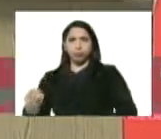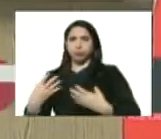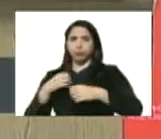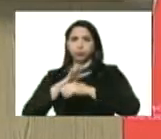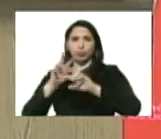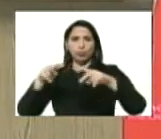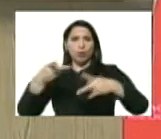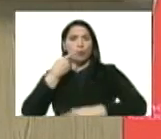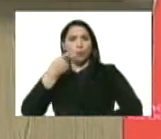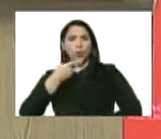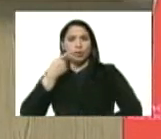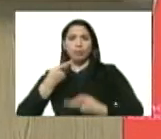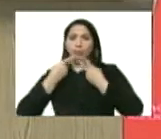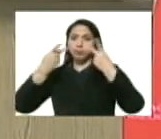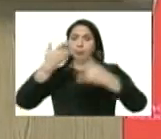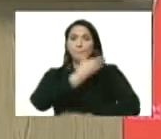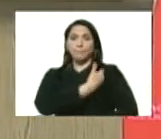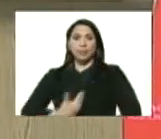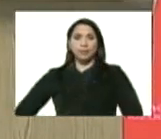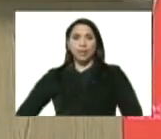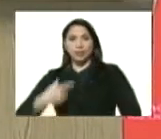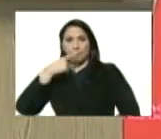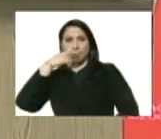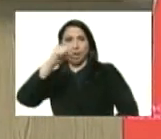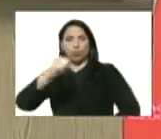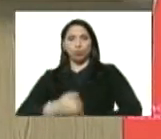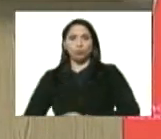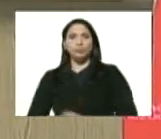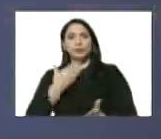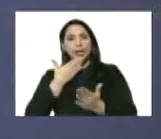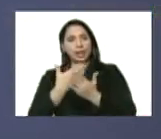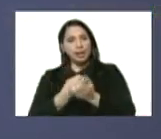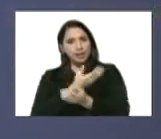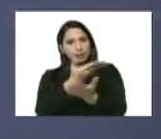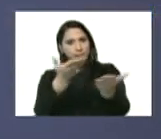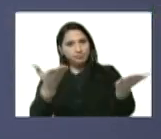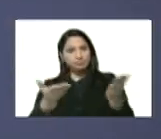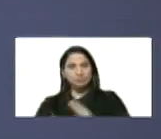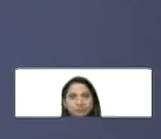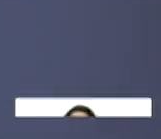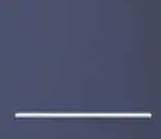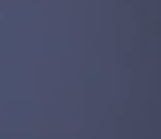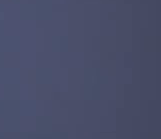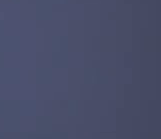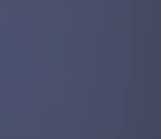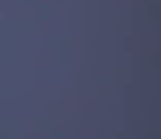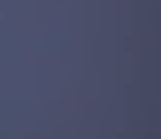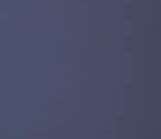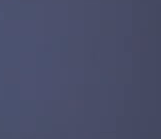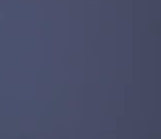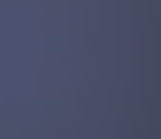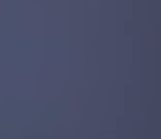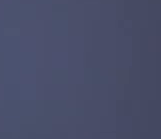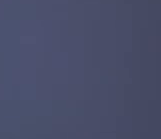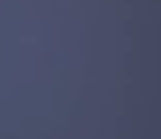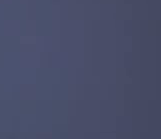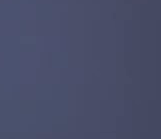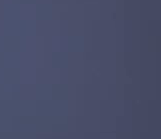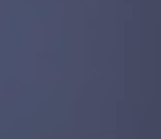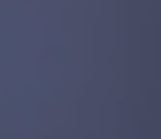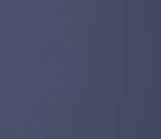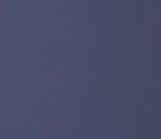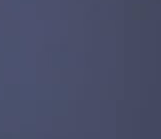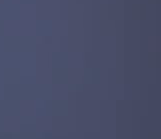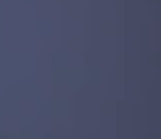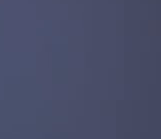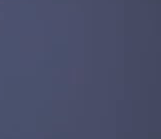políticas que dará a conocer el presidente Nicolás Maduro. Muchísimas gracias. Actualizado el parte de la Comisión Presidencial para la